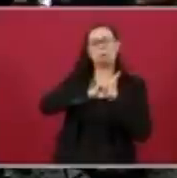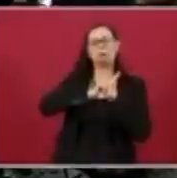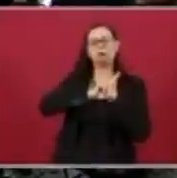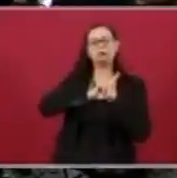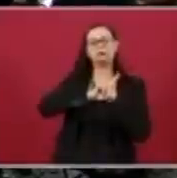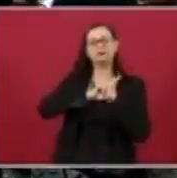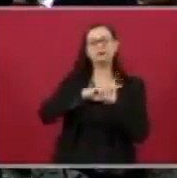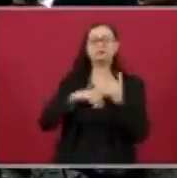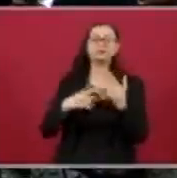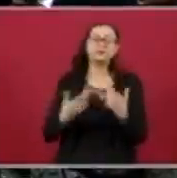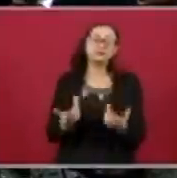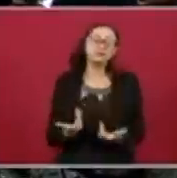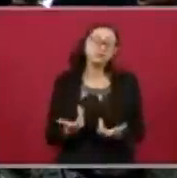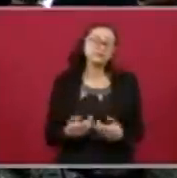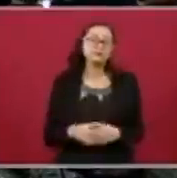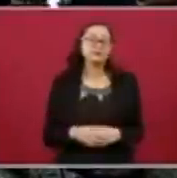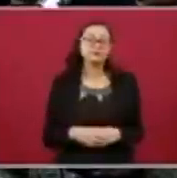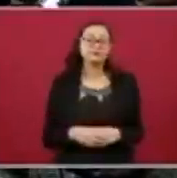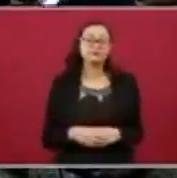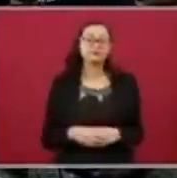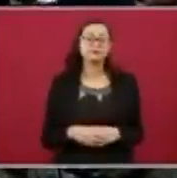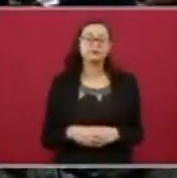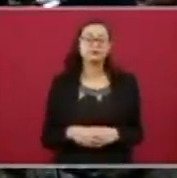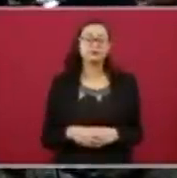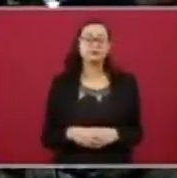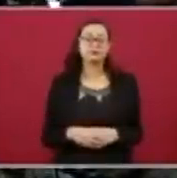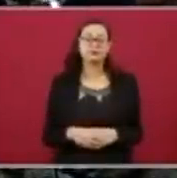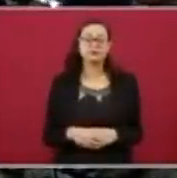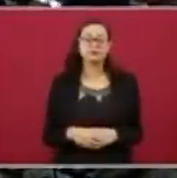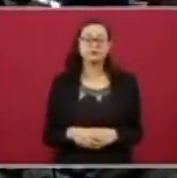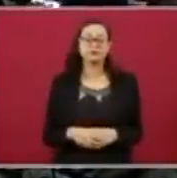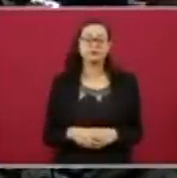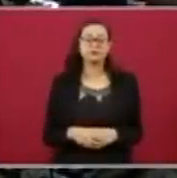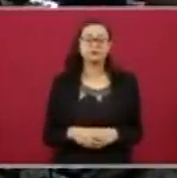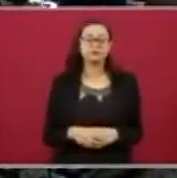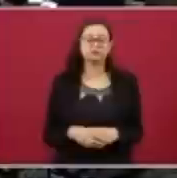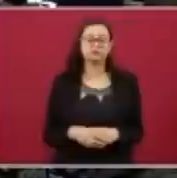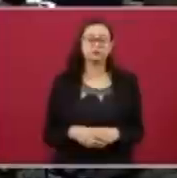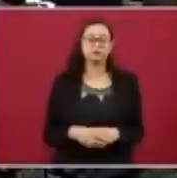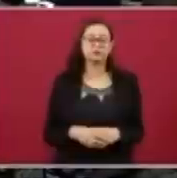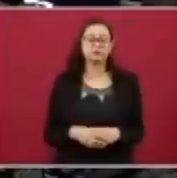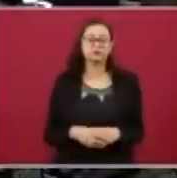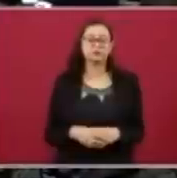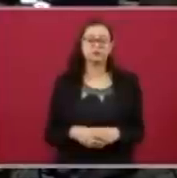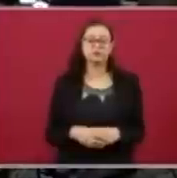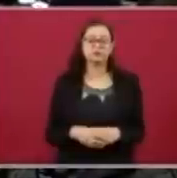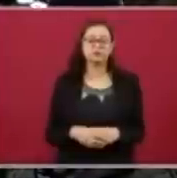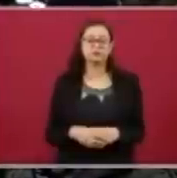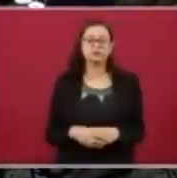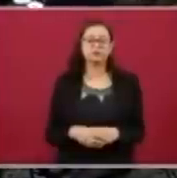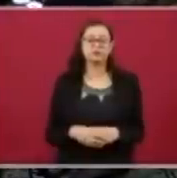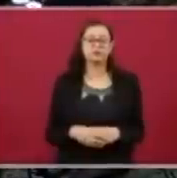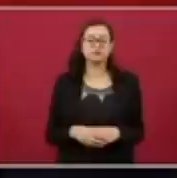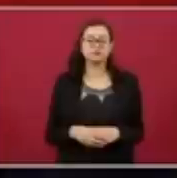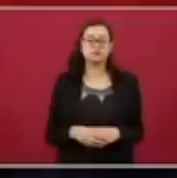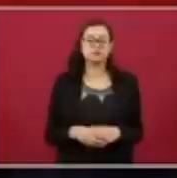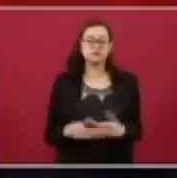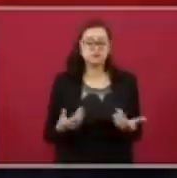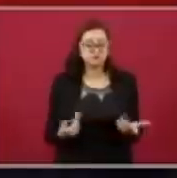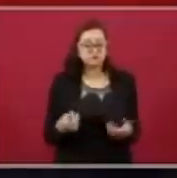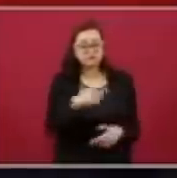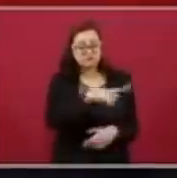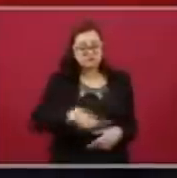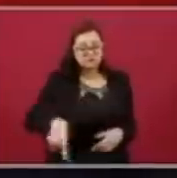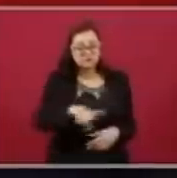Ahora resulta que los que utilizaron solo como recurso el uso de la